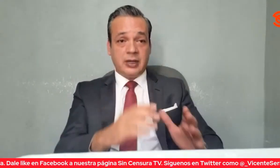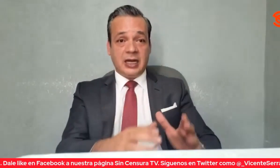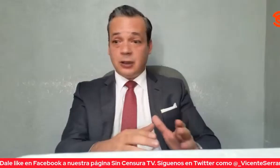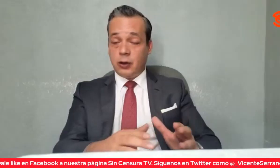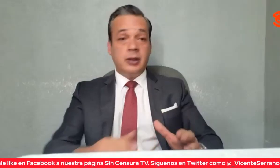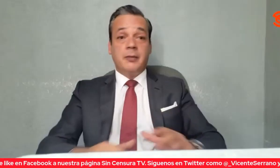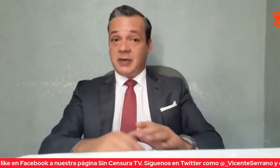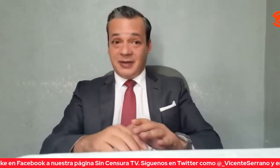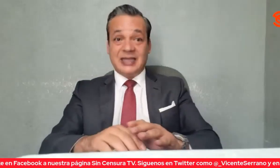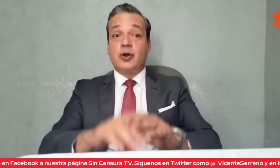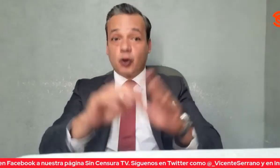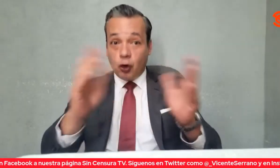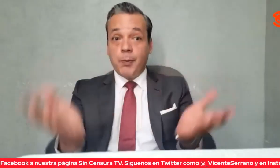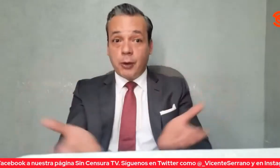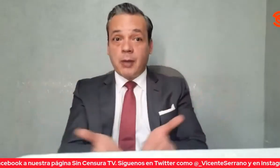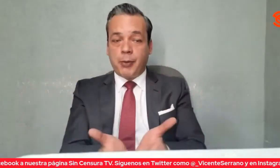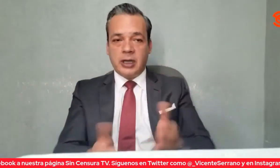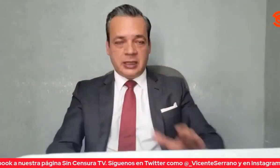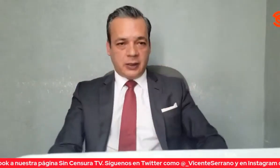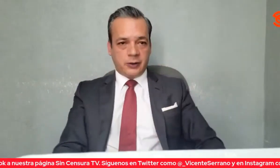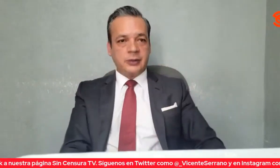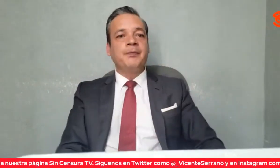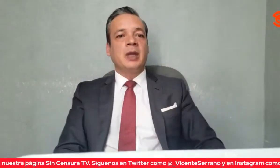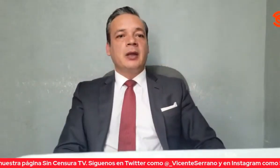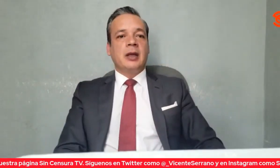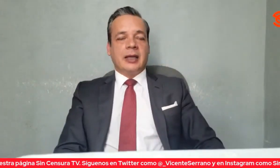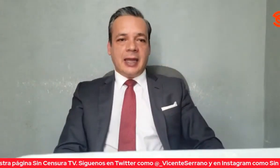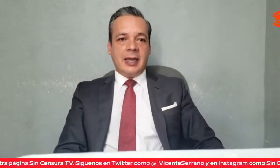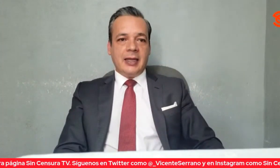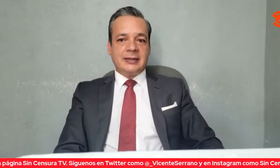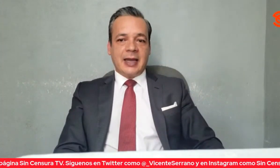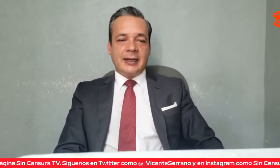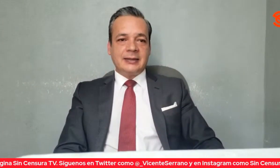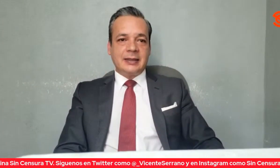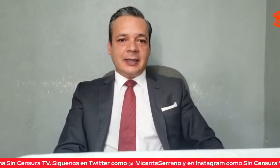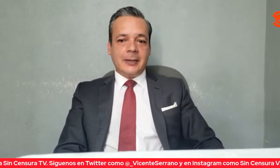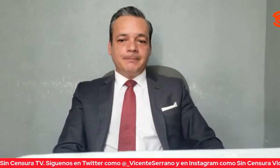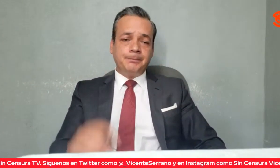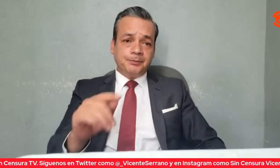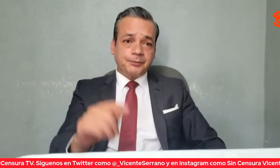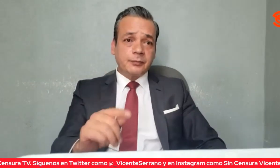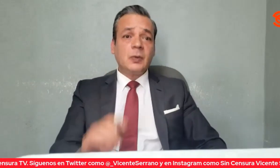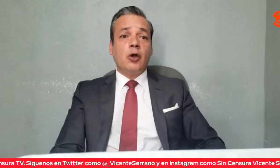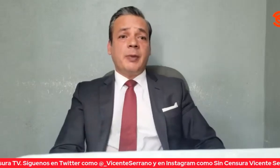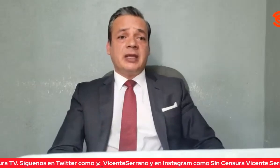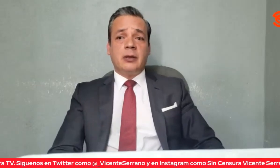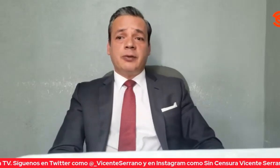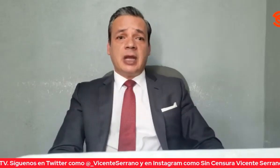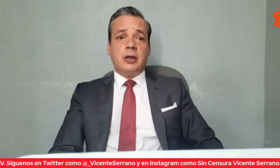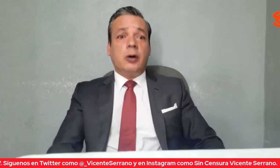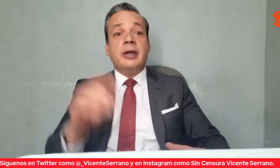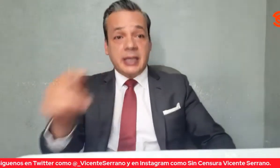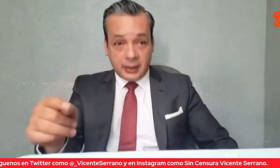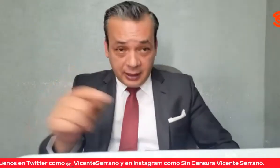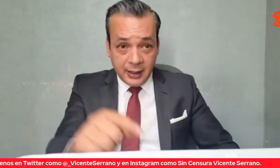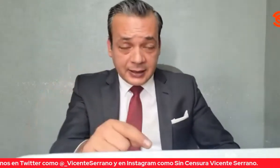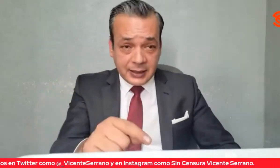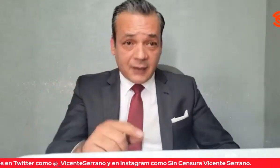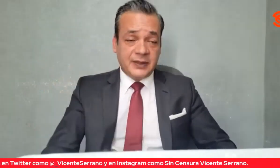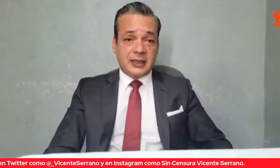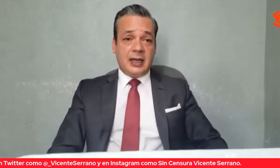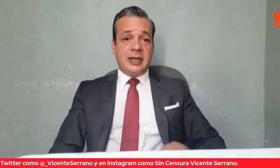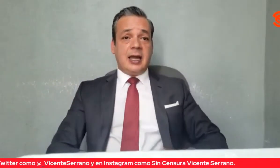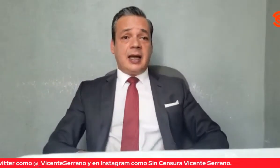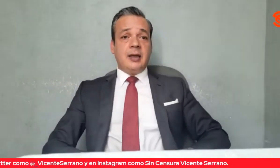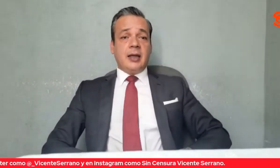cometiendo un delito, más bien es un grupo de políticos que están cometiendo un delito y que tiene que